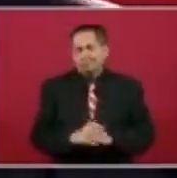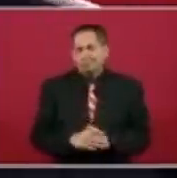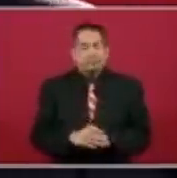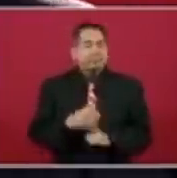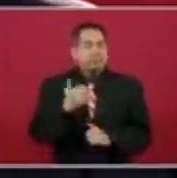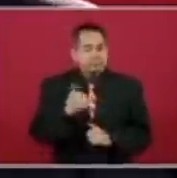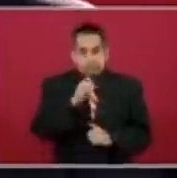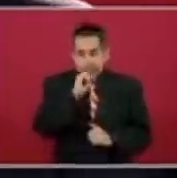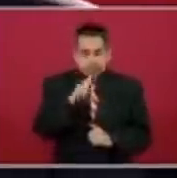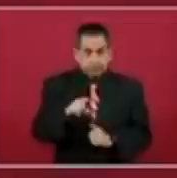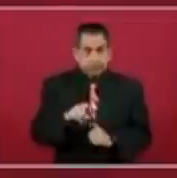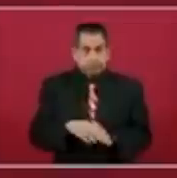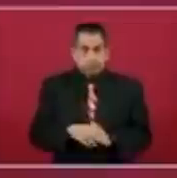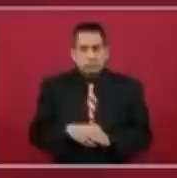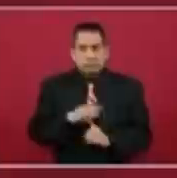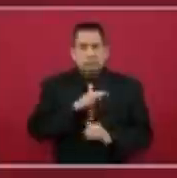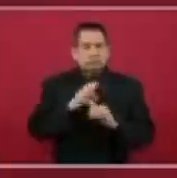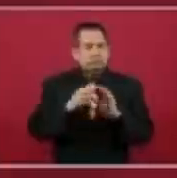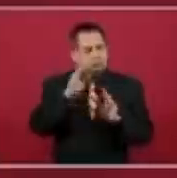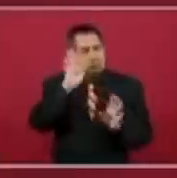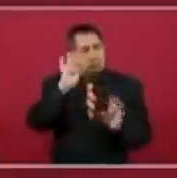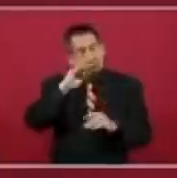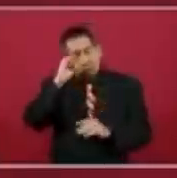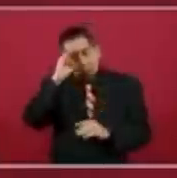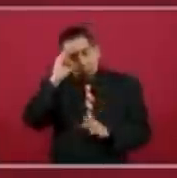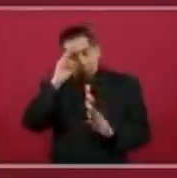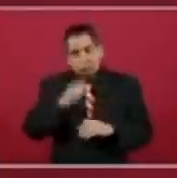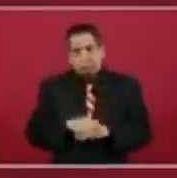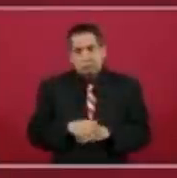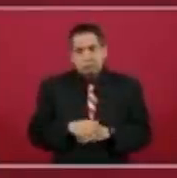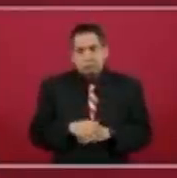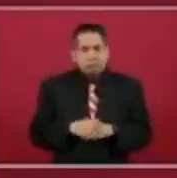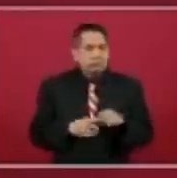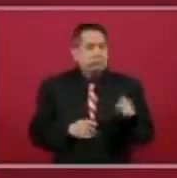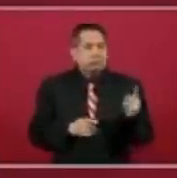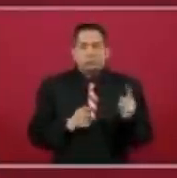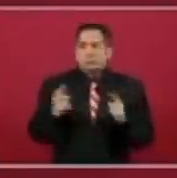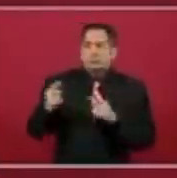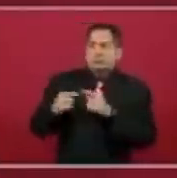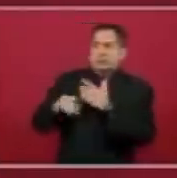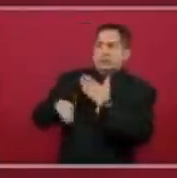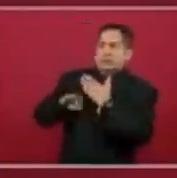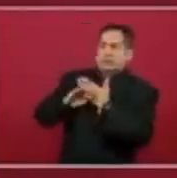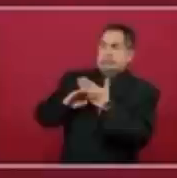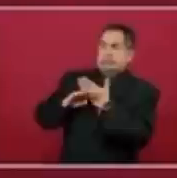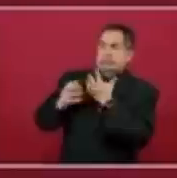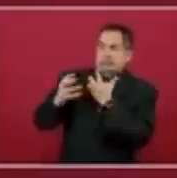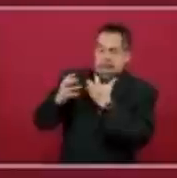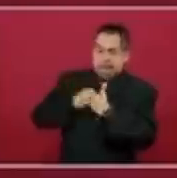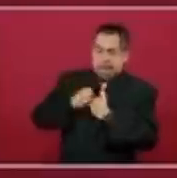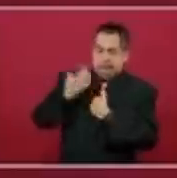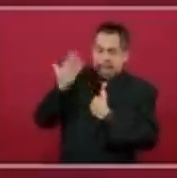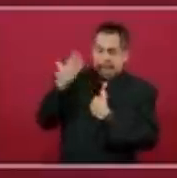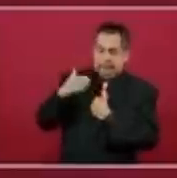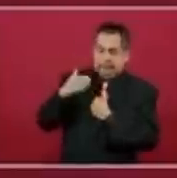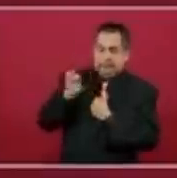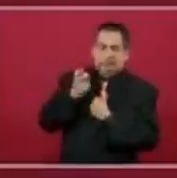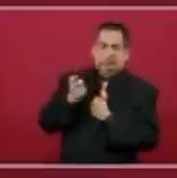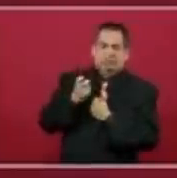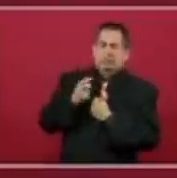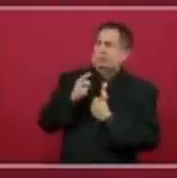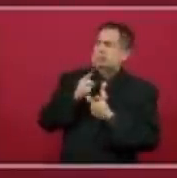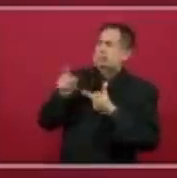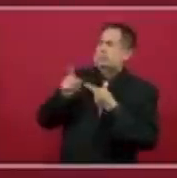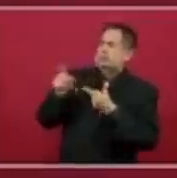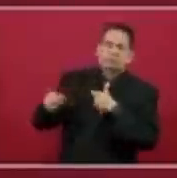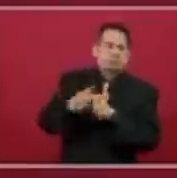Incluso puedo hasta pensar que por eso criticó las ternas, porque ya sabía de